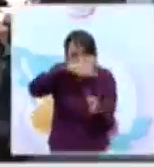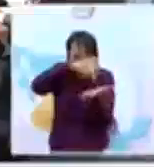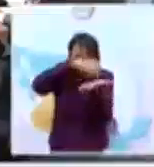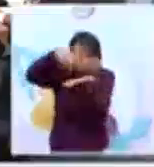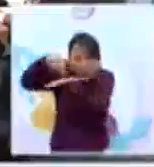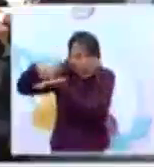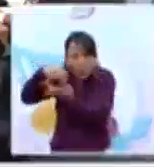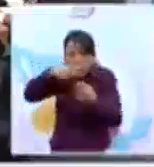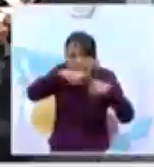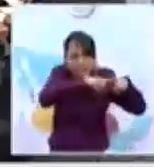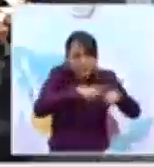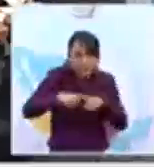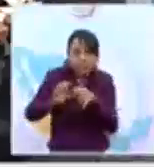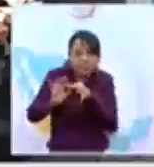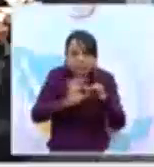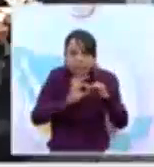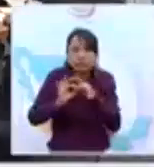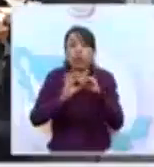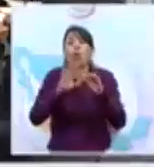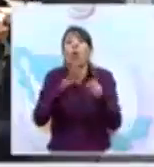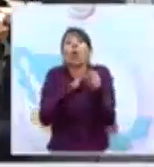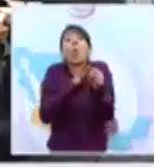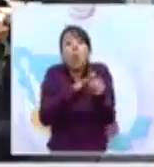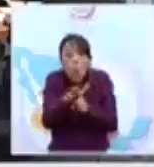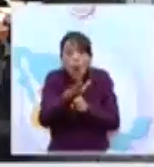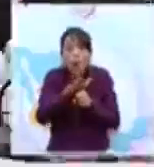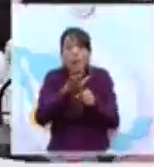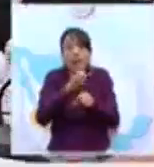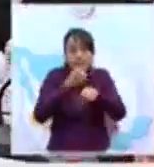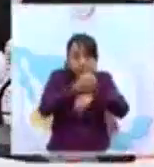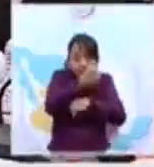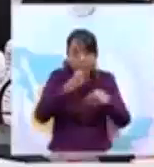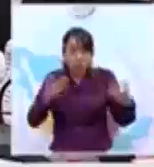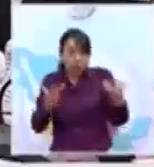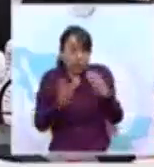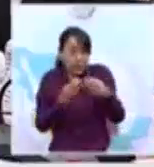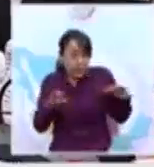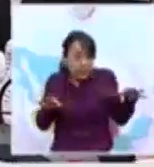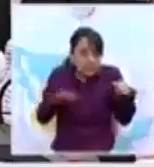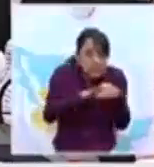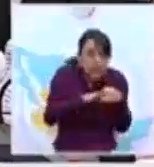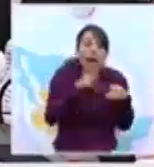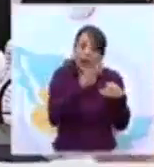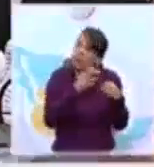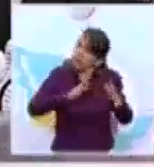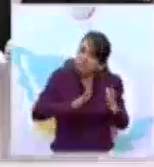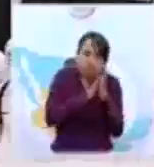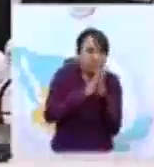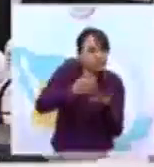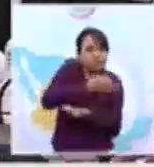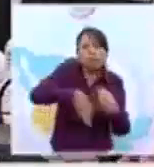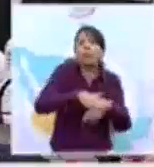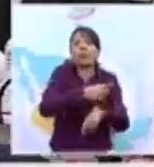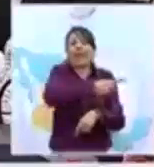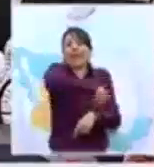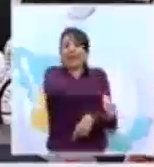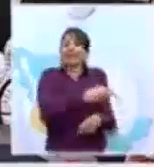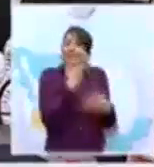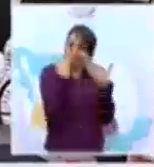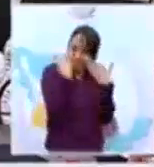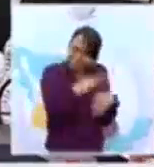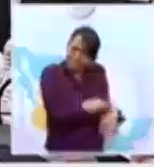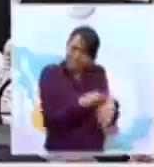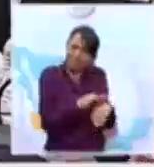de gobierno más cercana a la población y que ellos ven día con día lo que está sucediendo, ¿no? Pero es algo que está ahí ya